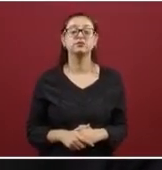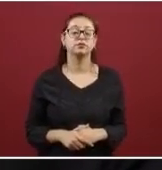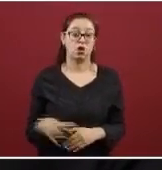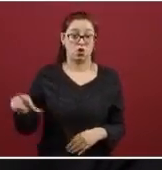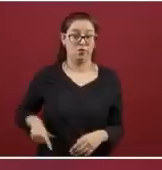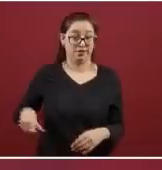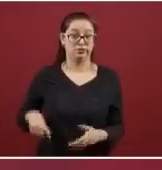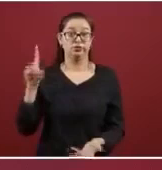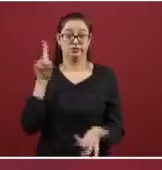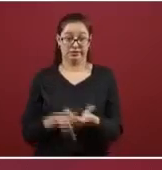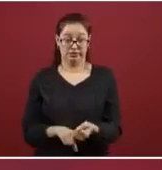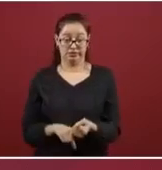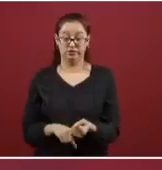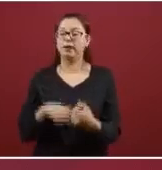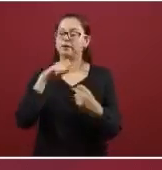gobierno